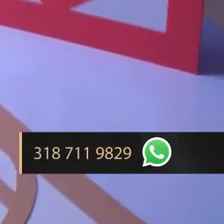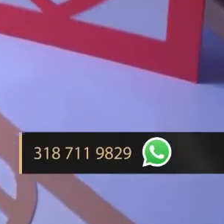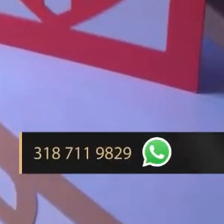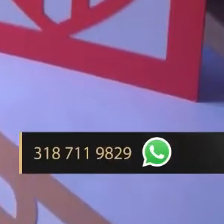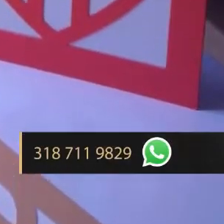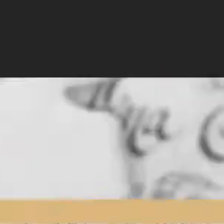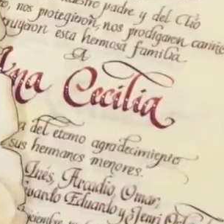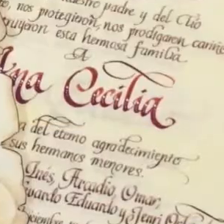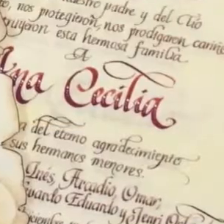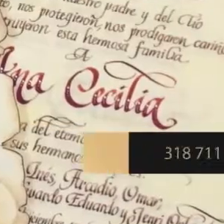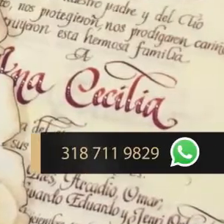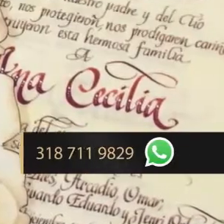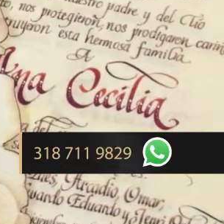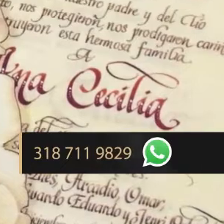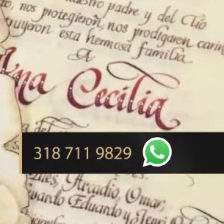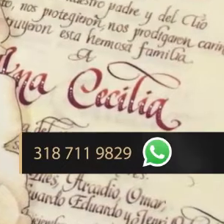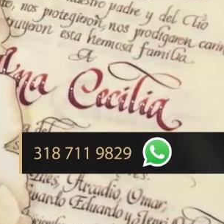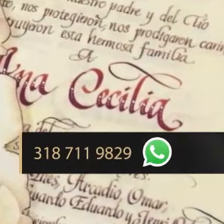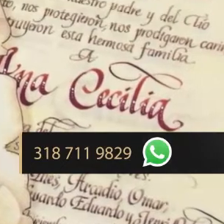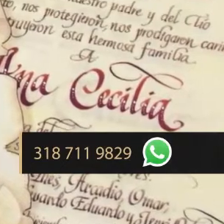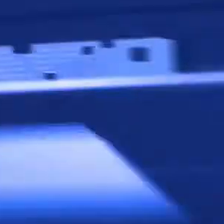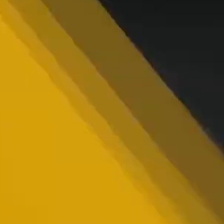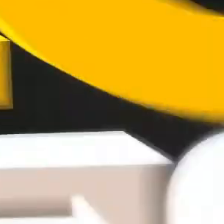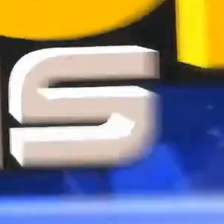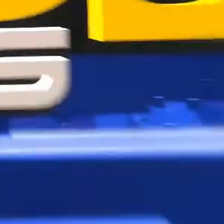318-711-9829 y cotice ahora.